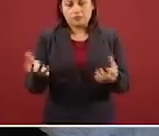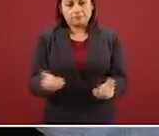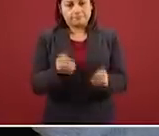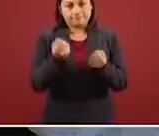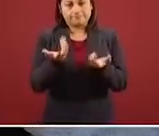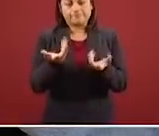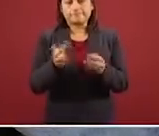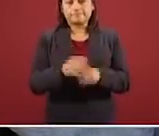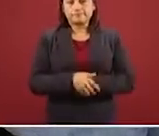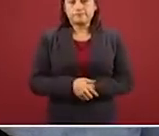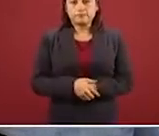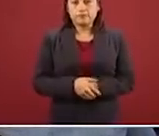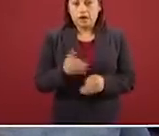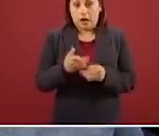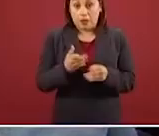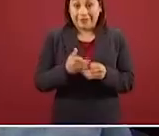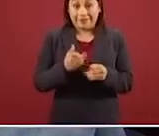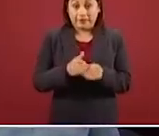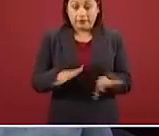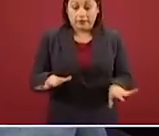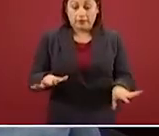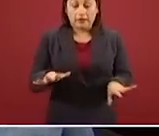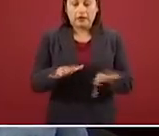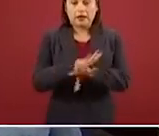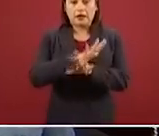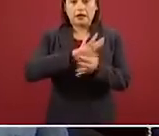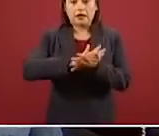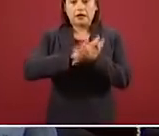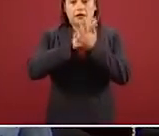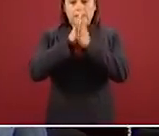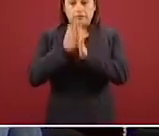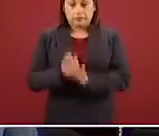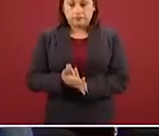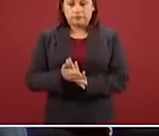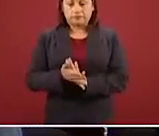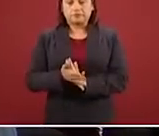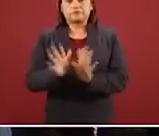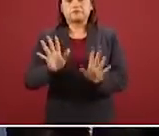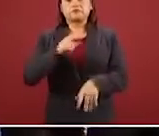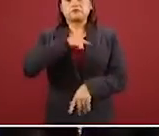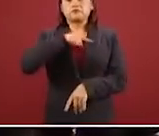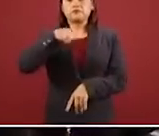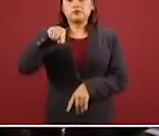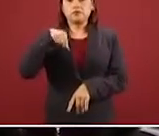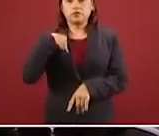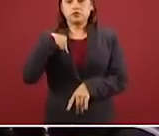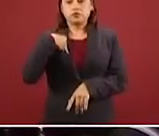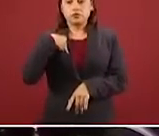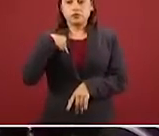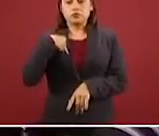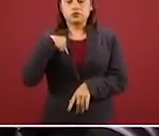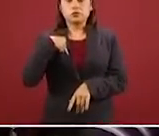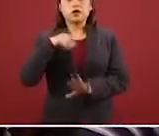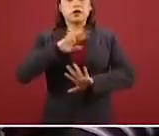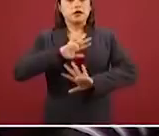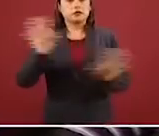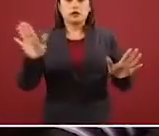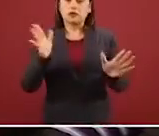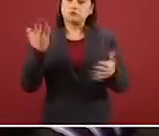como se da este cambio y decidimos parar el